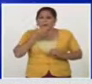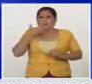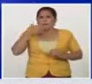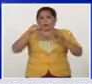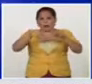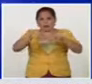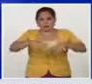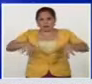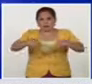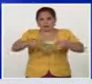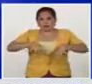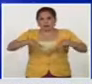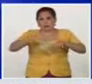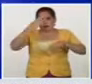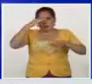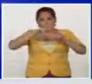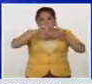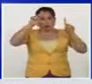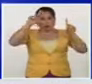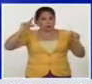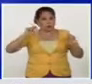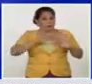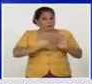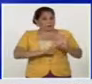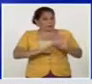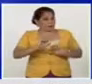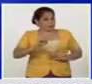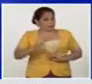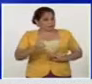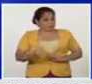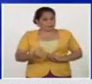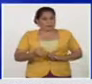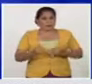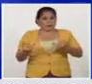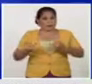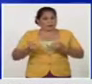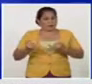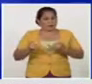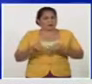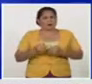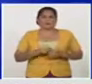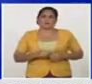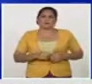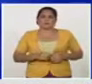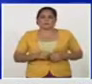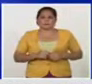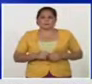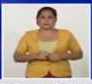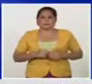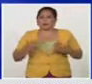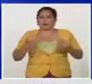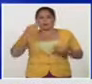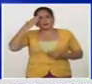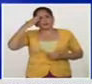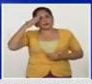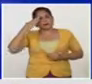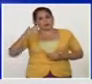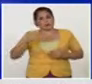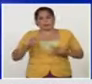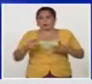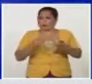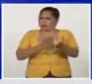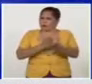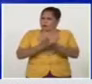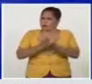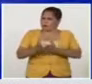de la situación para adoptar medidas, no es solo para estar informados y mucho menos para atemorizarnos. Correcto. Muchísimas gracias una vez más. Siguen estos espejuelos